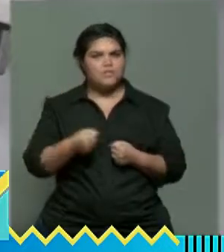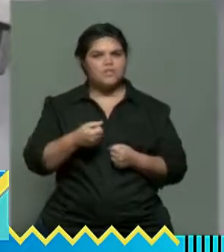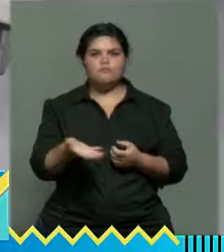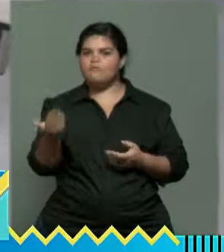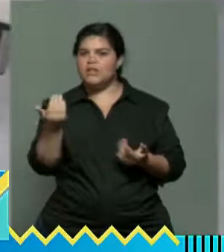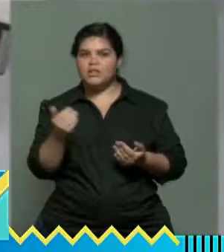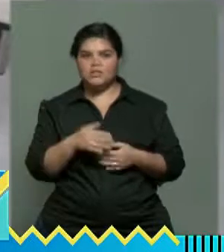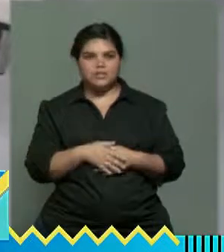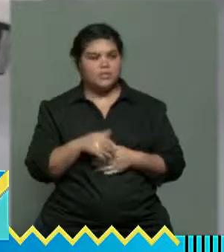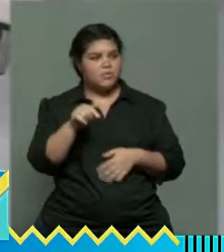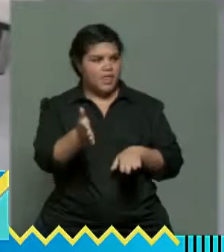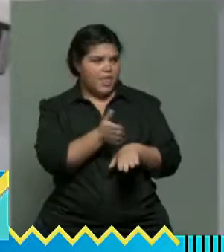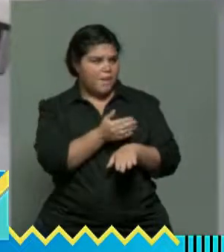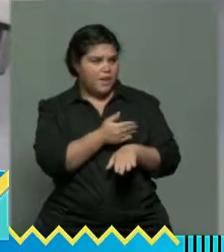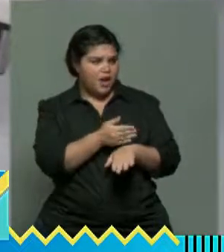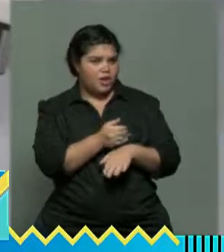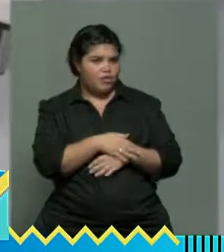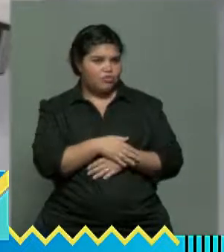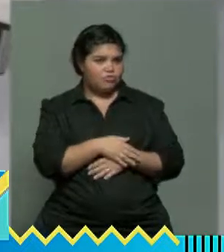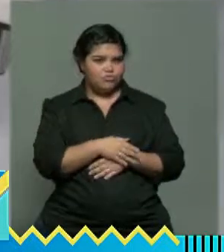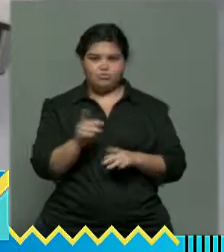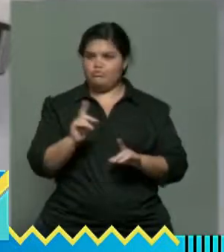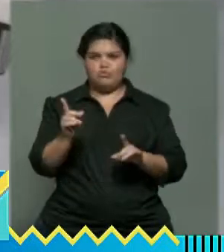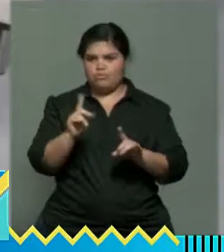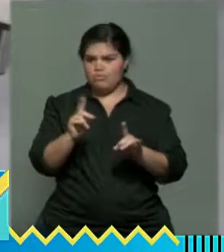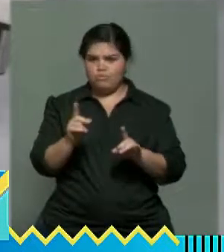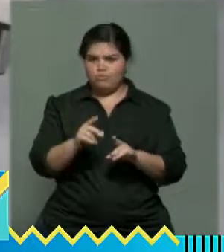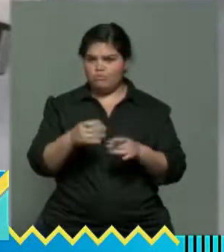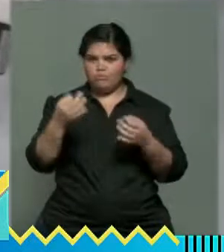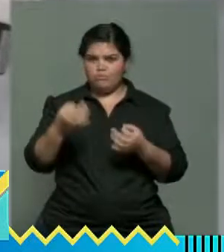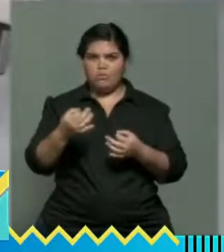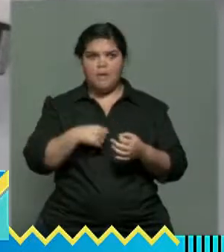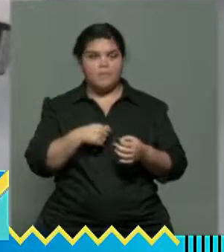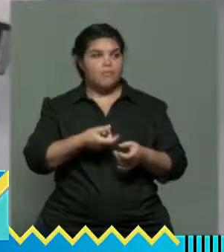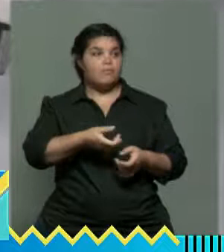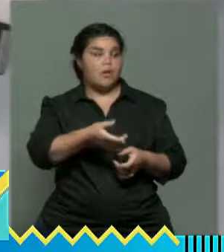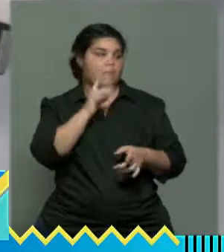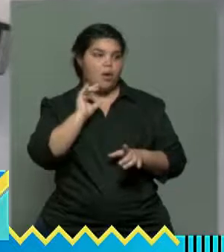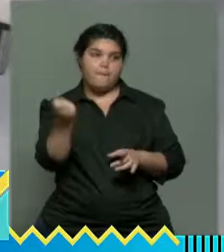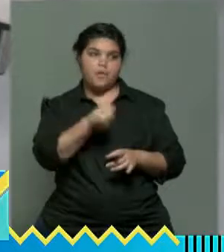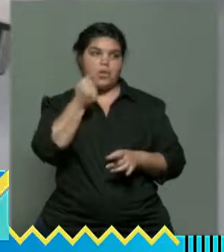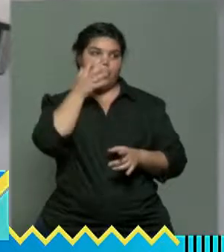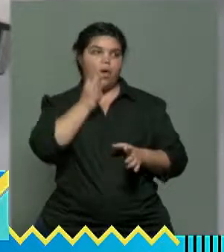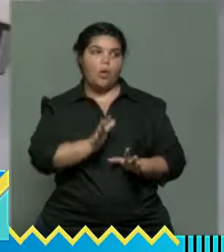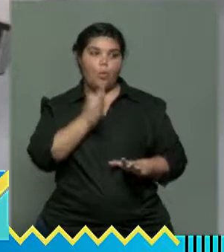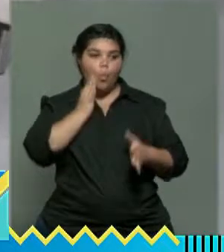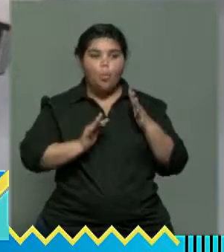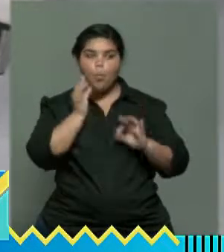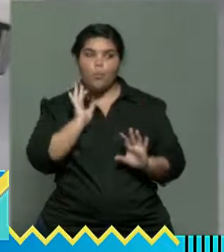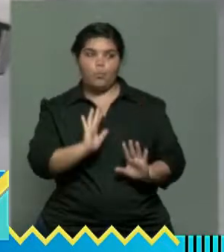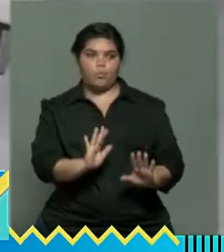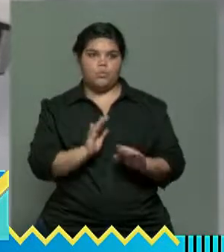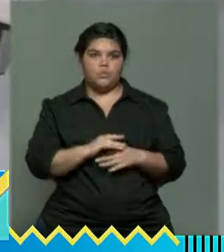si hay horario No, para para... nada, al contrario. Mientras sea Al contrario. controladamente está bien. Claro. Exactamente. Perfecto. Justa medida. En su Además justa hablamos